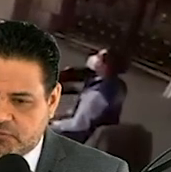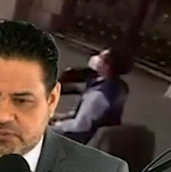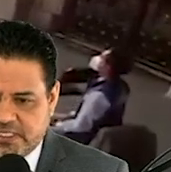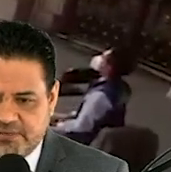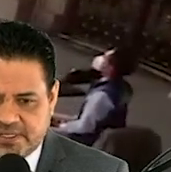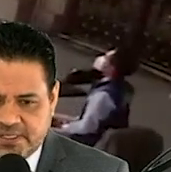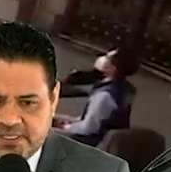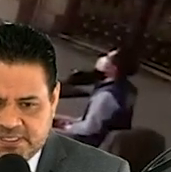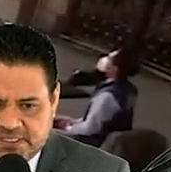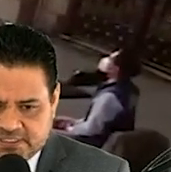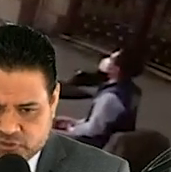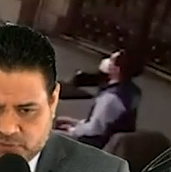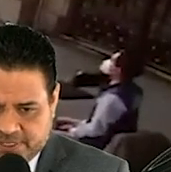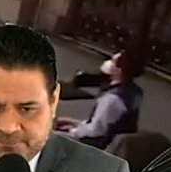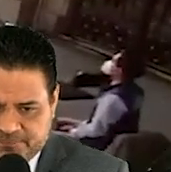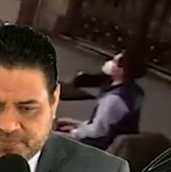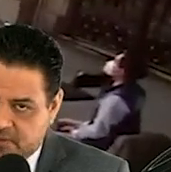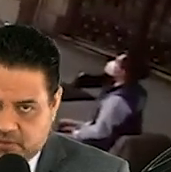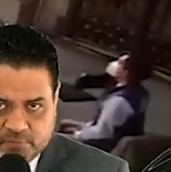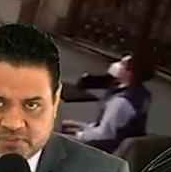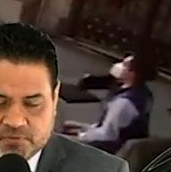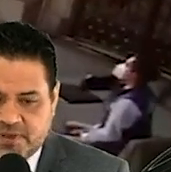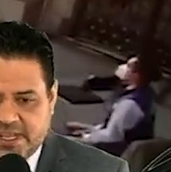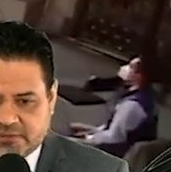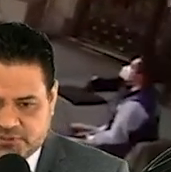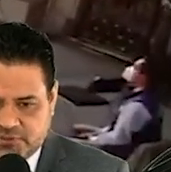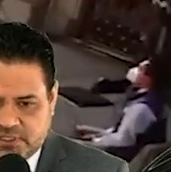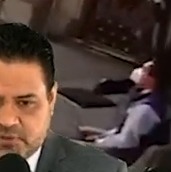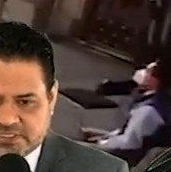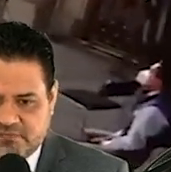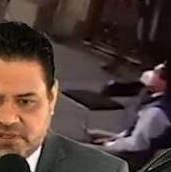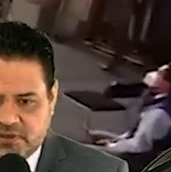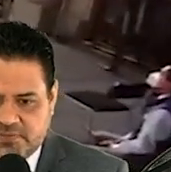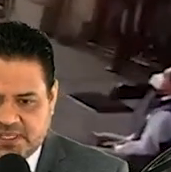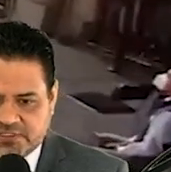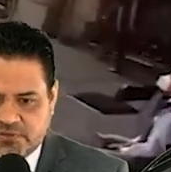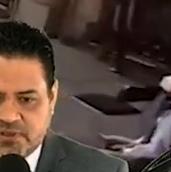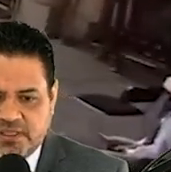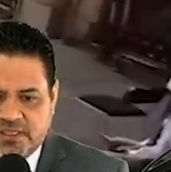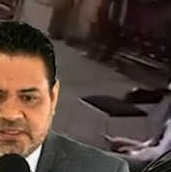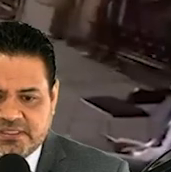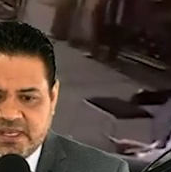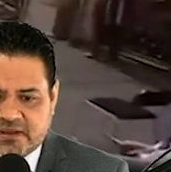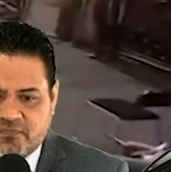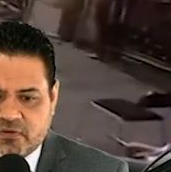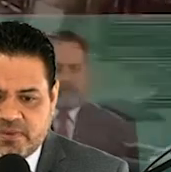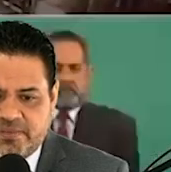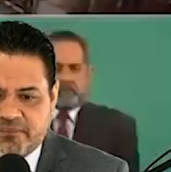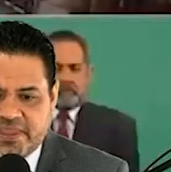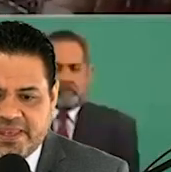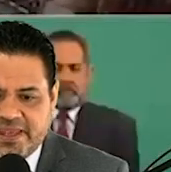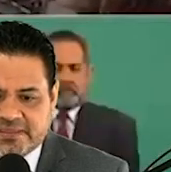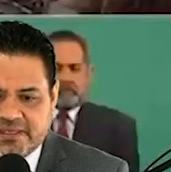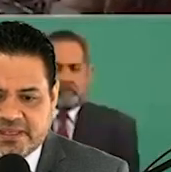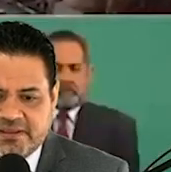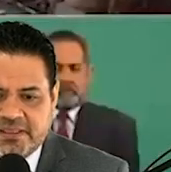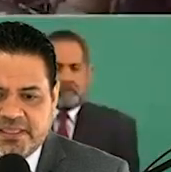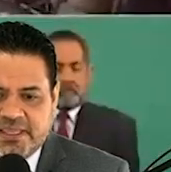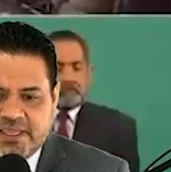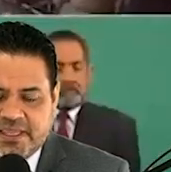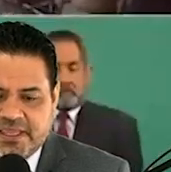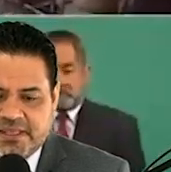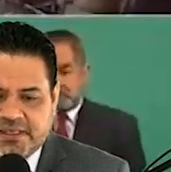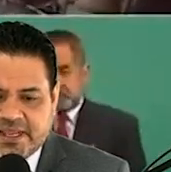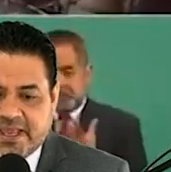la nación arturo saldívar sobre lo mismo la actuación del juez que freno a la aplicación de la reforma eléctrica